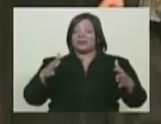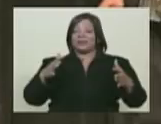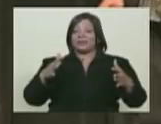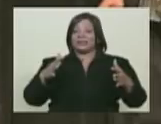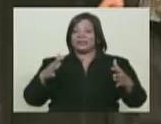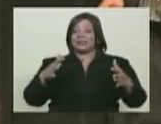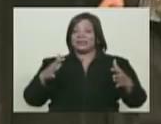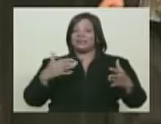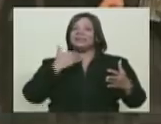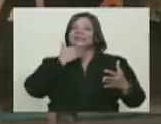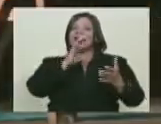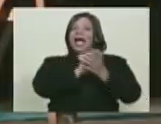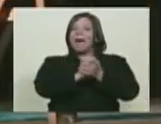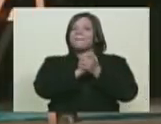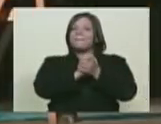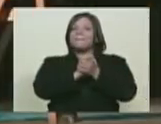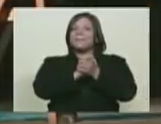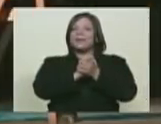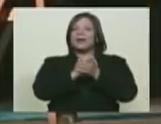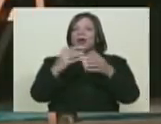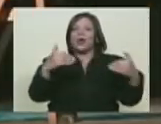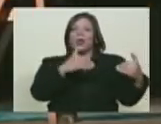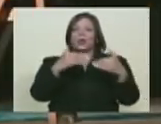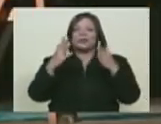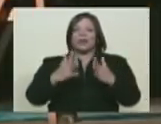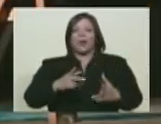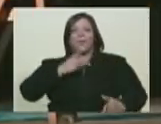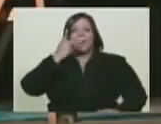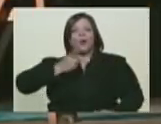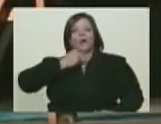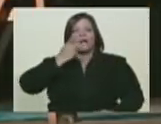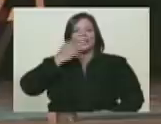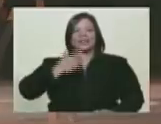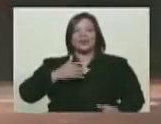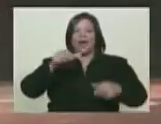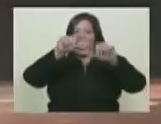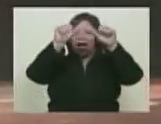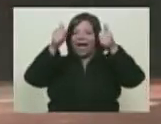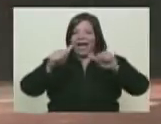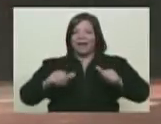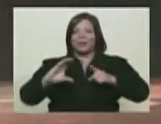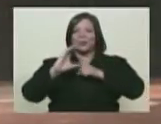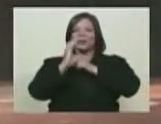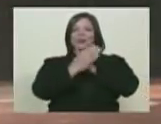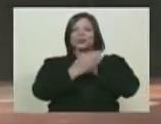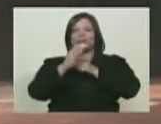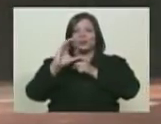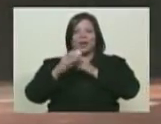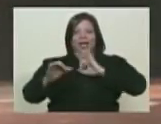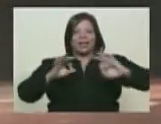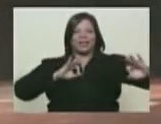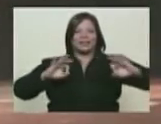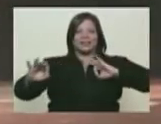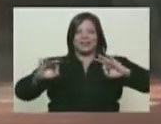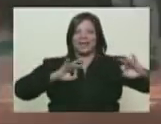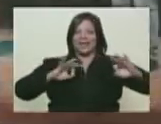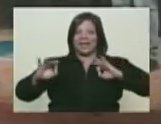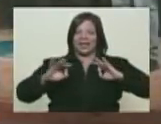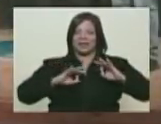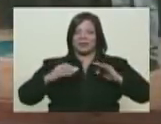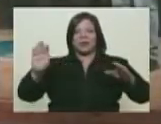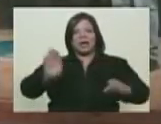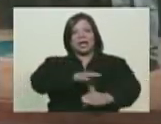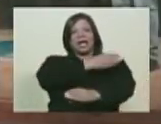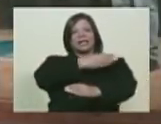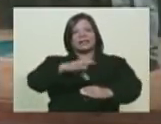más cercanos amigos, luchadores, políticos, hombres del arte, la cultura, el teatro. Y ahí estuvimos